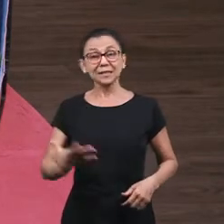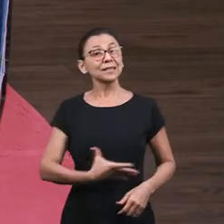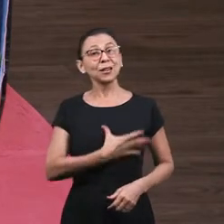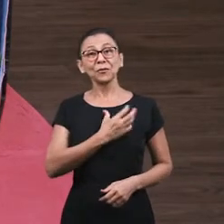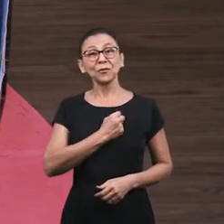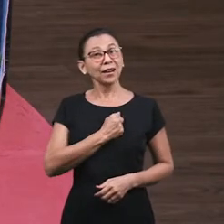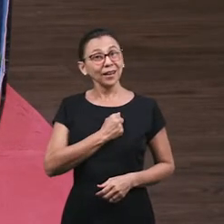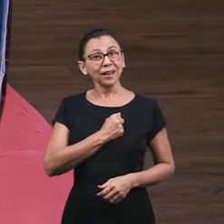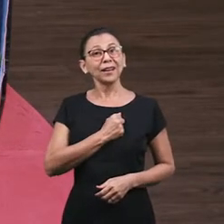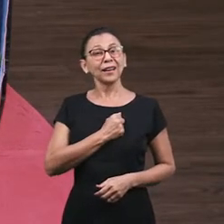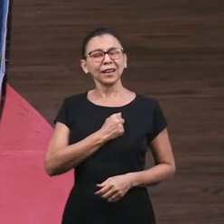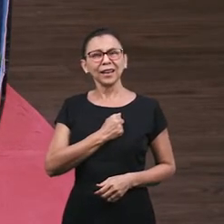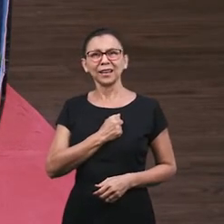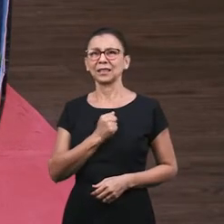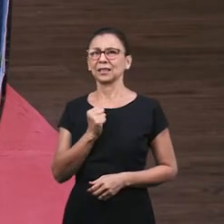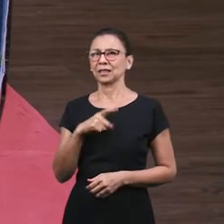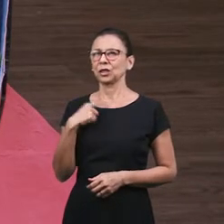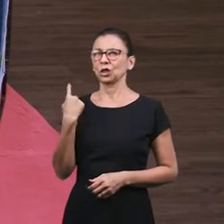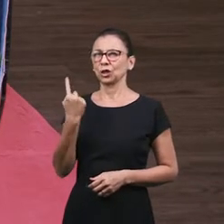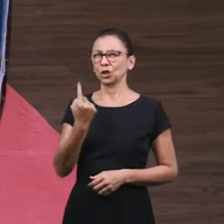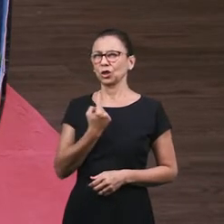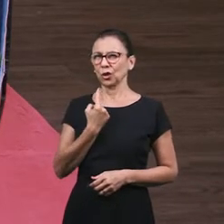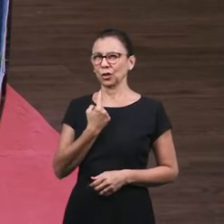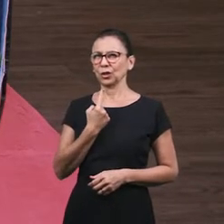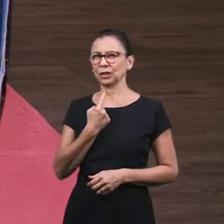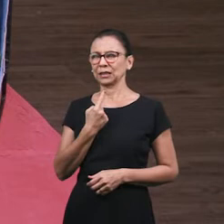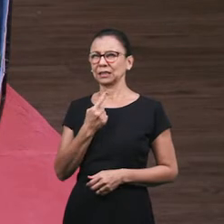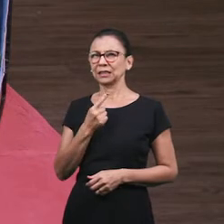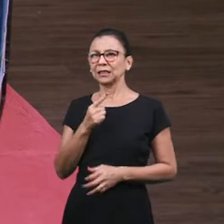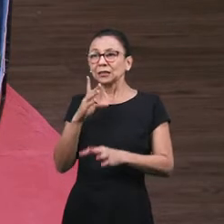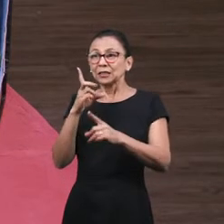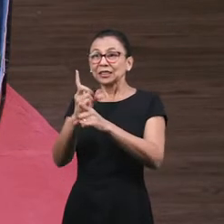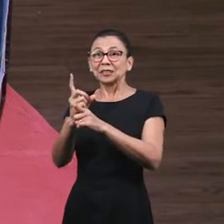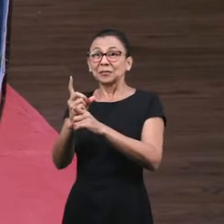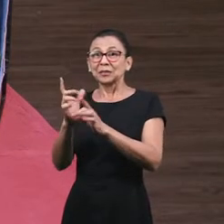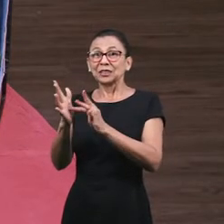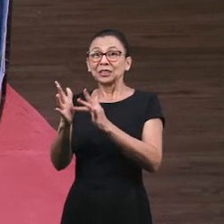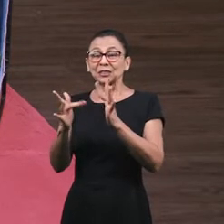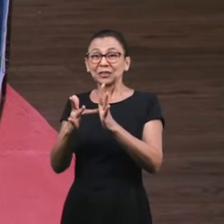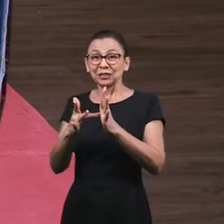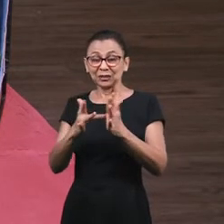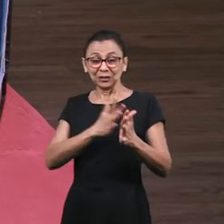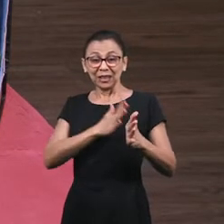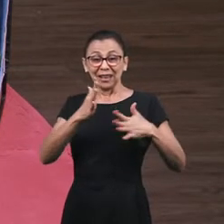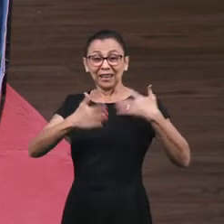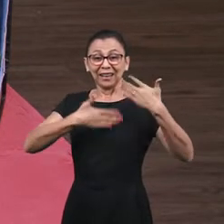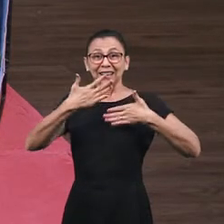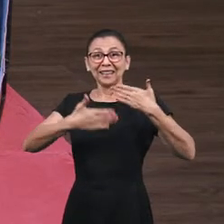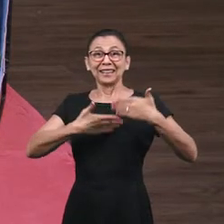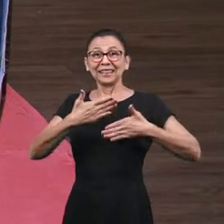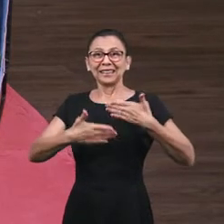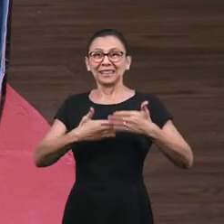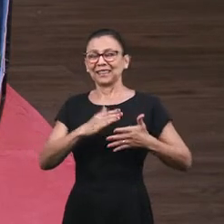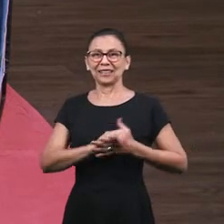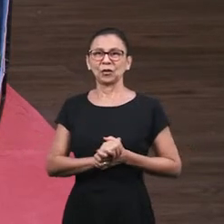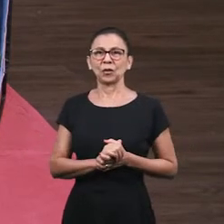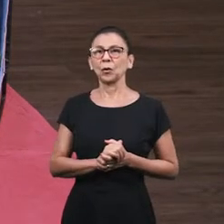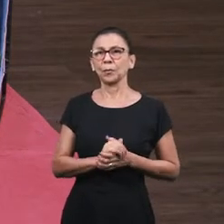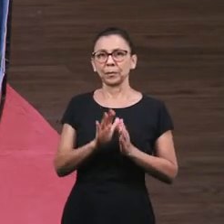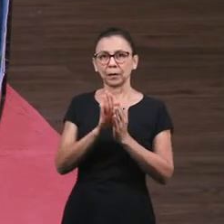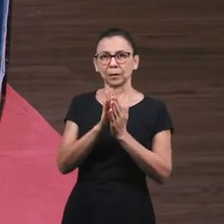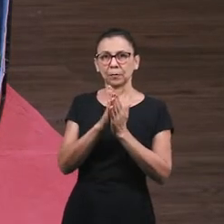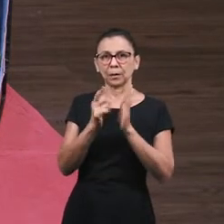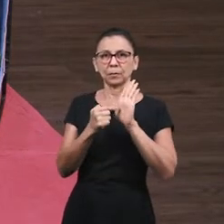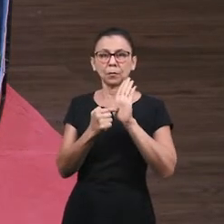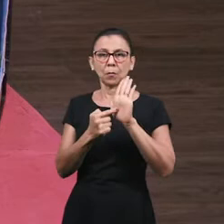nosotros encontramos a Jesús, nuestro corazón, Él se llena de alegría. La Biblia habla que cuando un niño